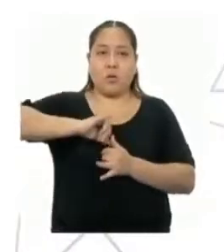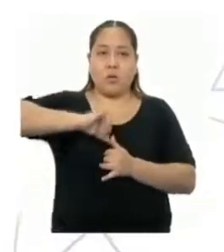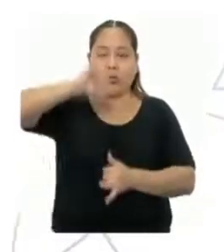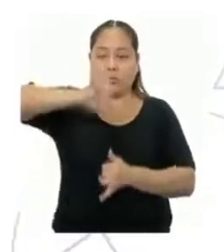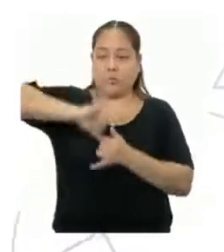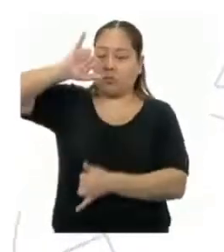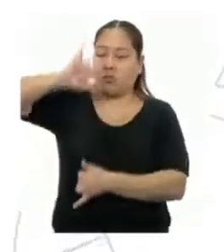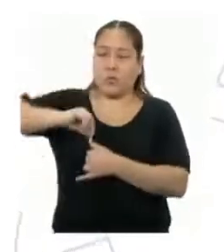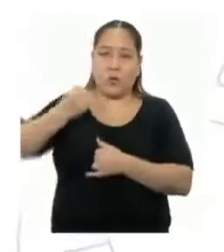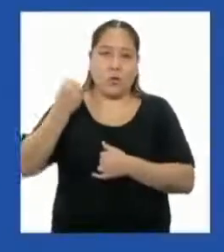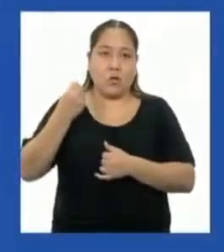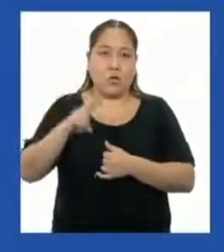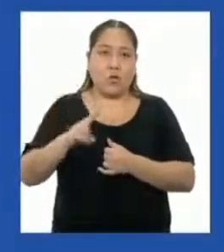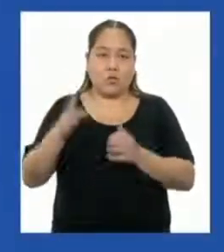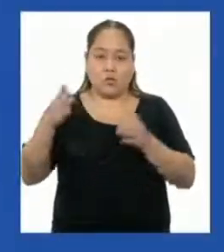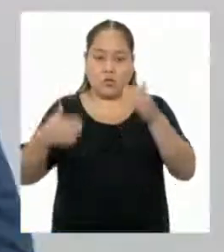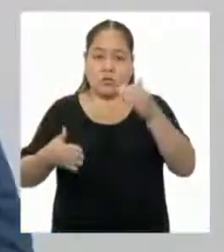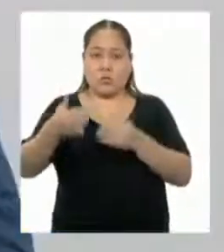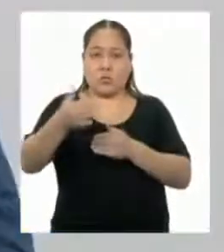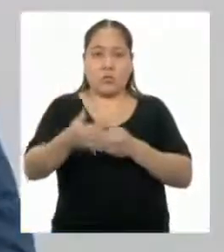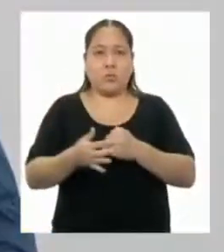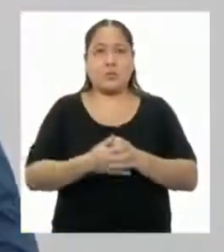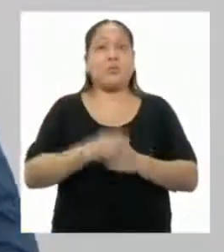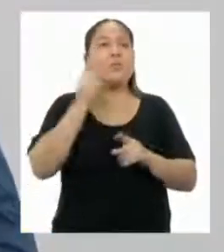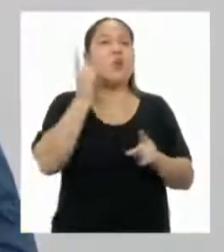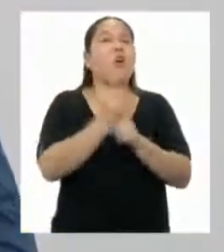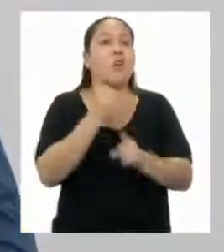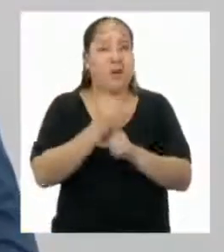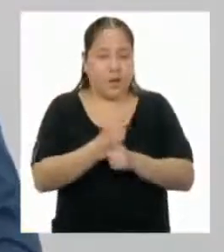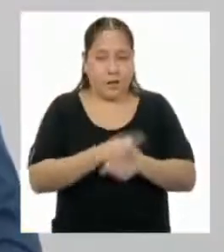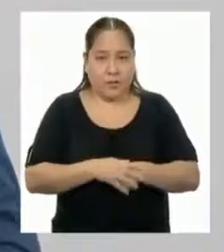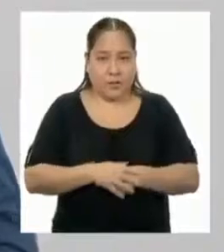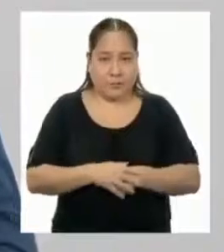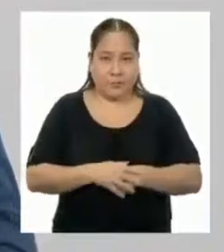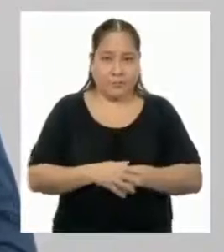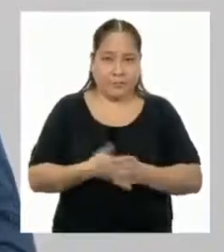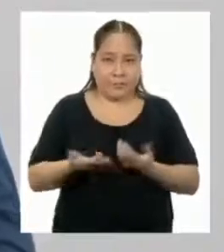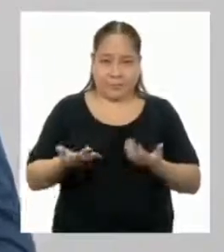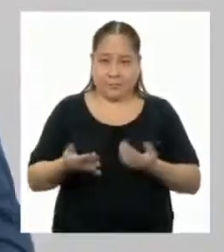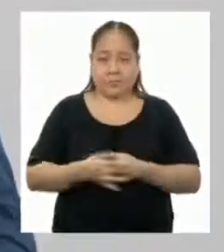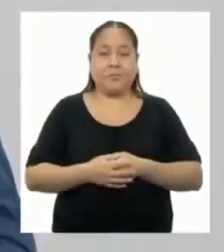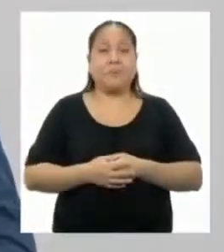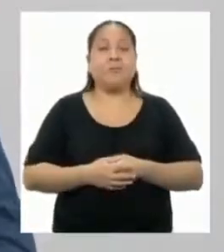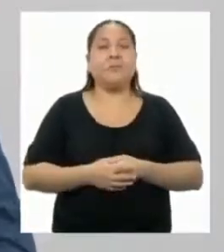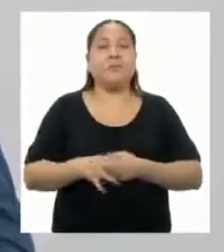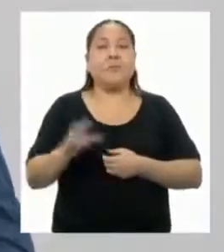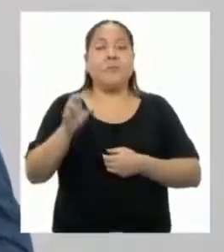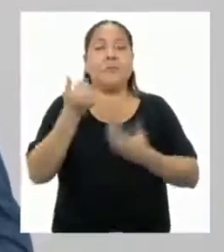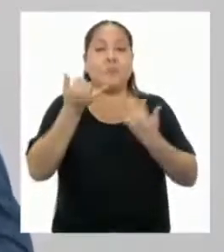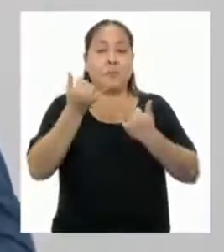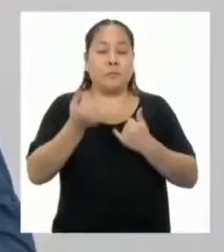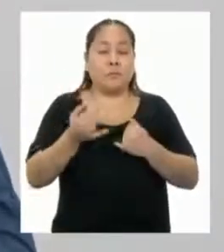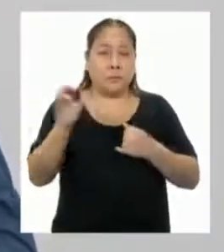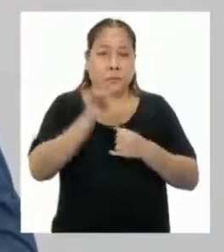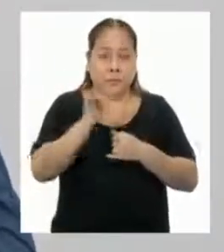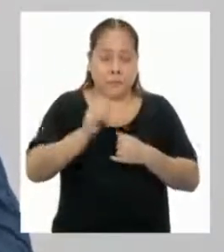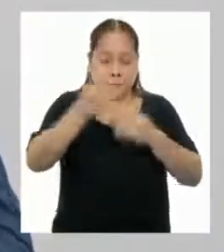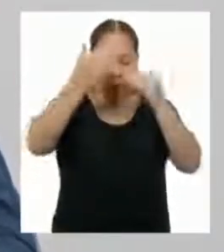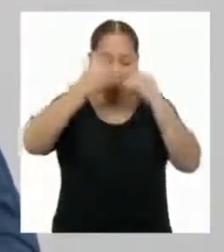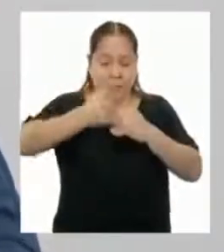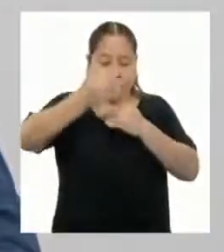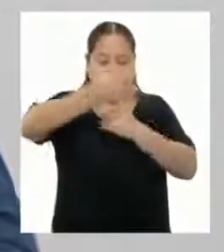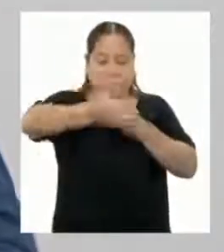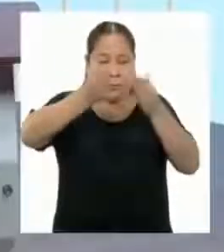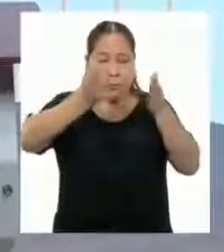básicas y 12 aristas laterales. Exacto. A ver, ahora haz lo mismo, pero con un